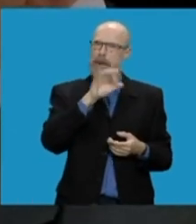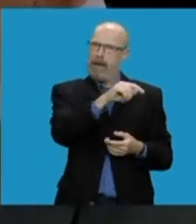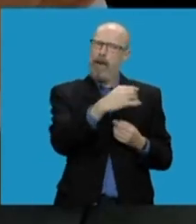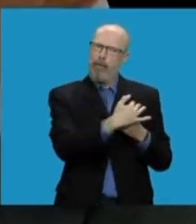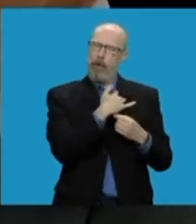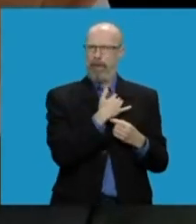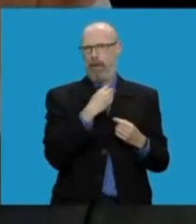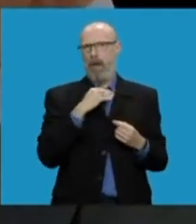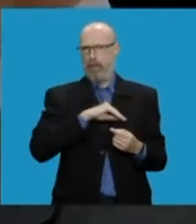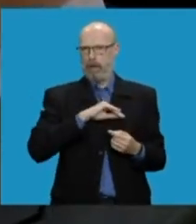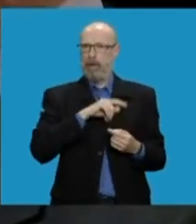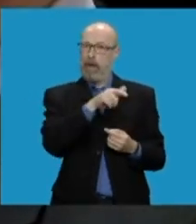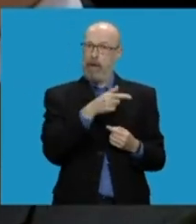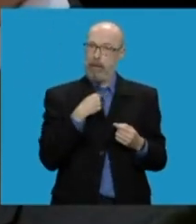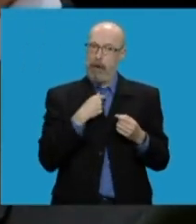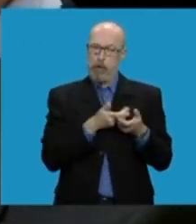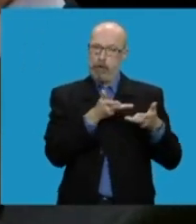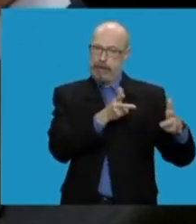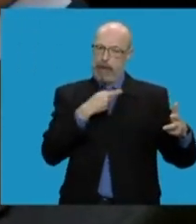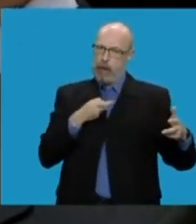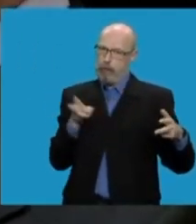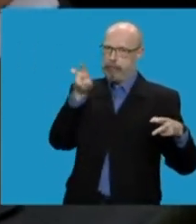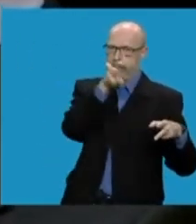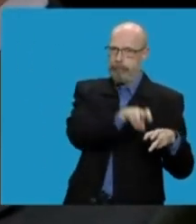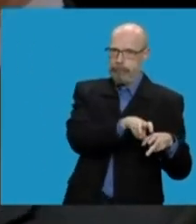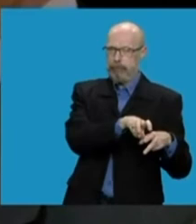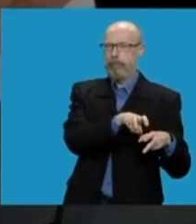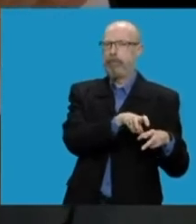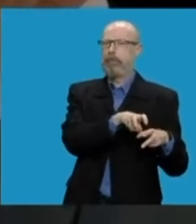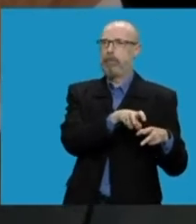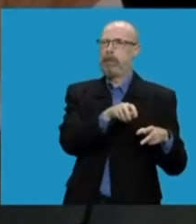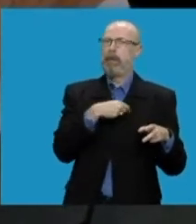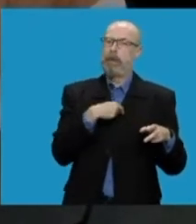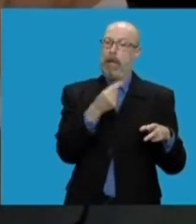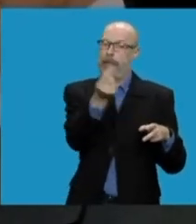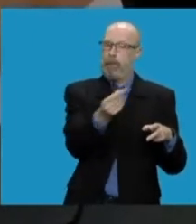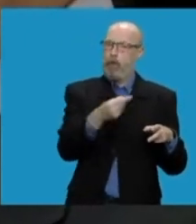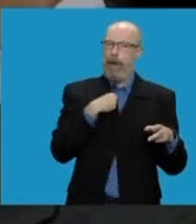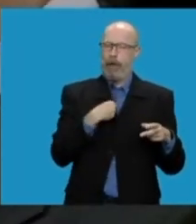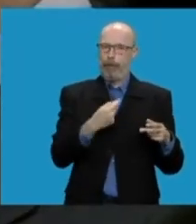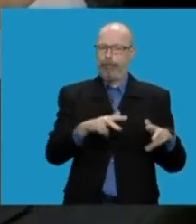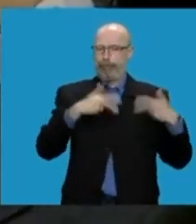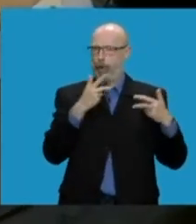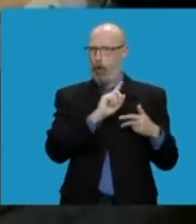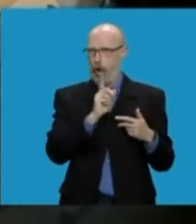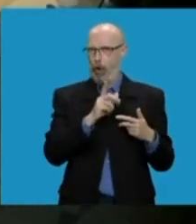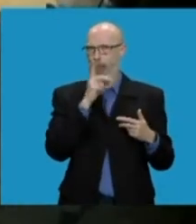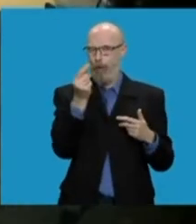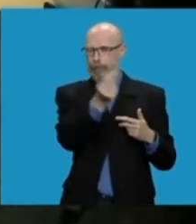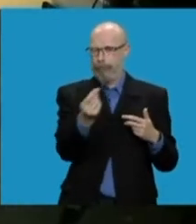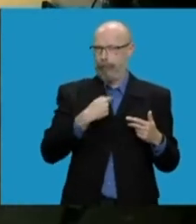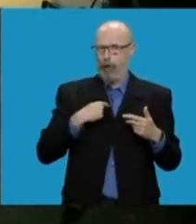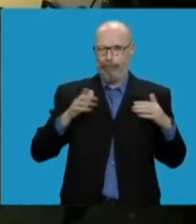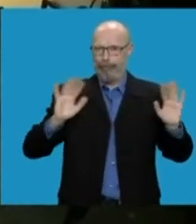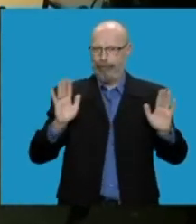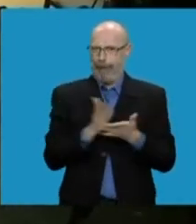me sentaba en sus rodillas y me explicaba, no me dejaba coger la tinta china, porque claro, si me deja coger la tinta china, la que hemos montado